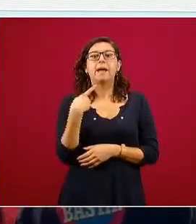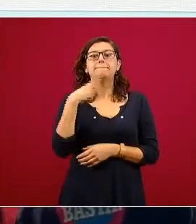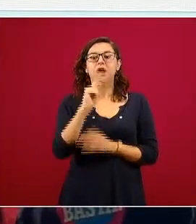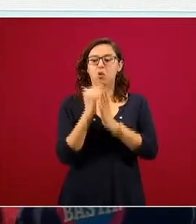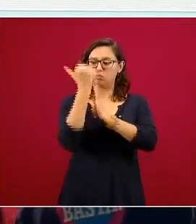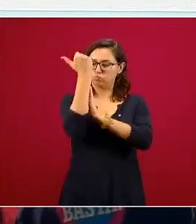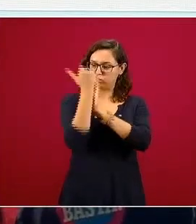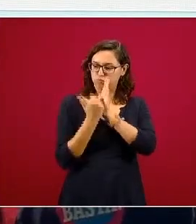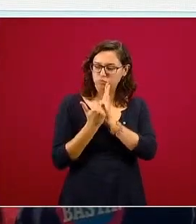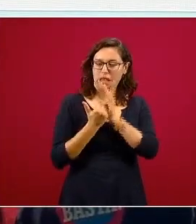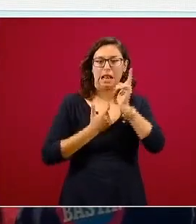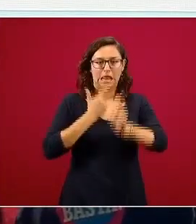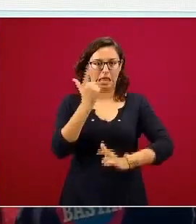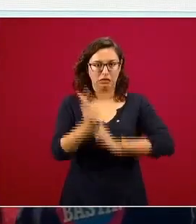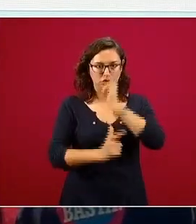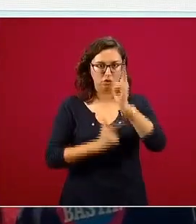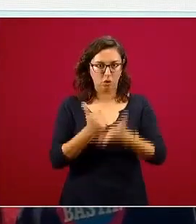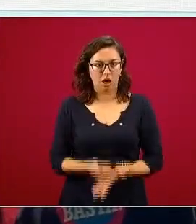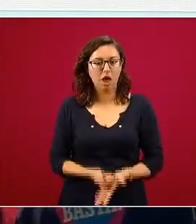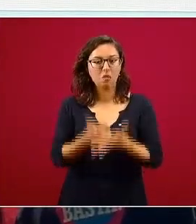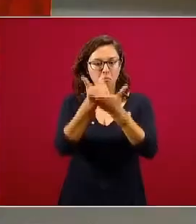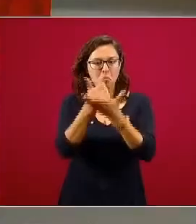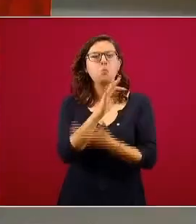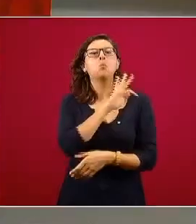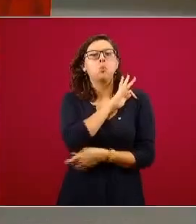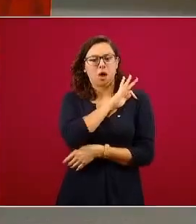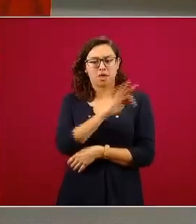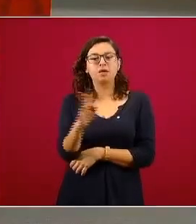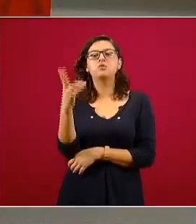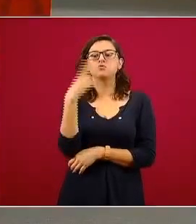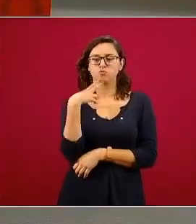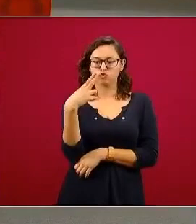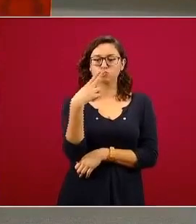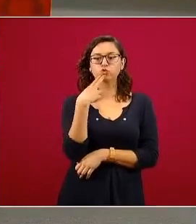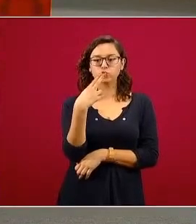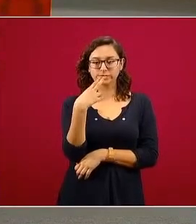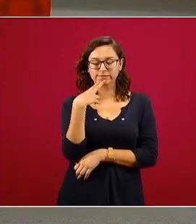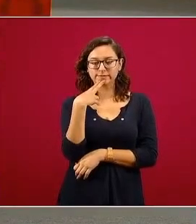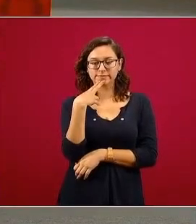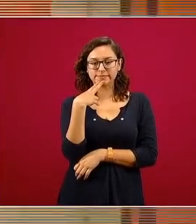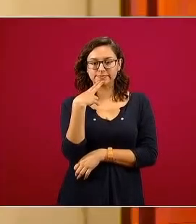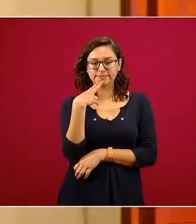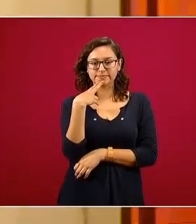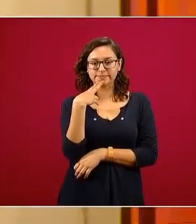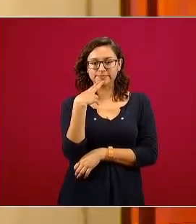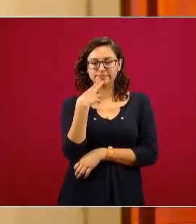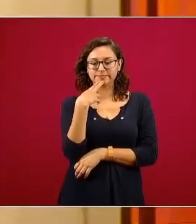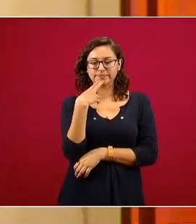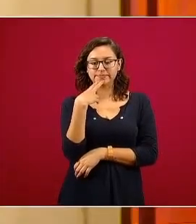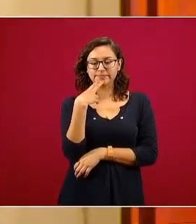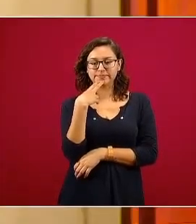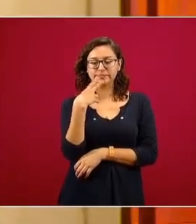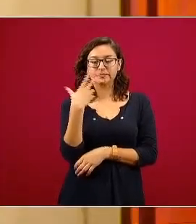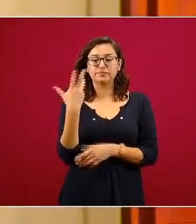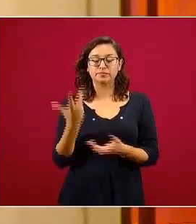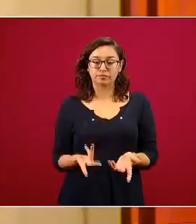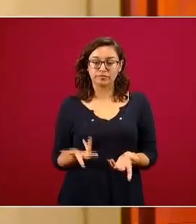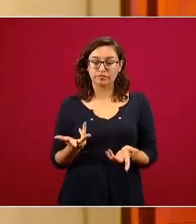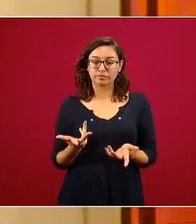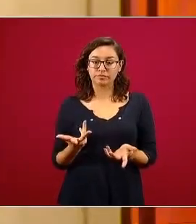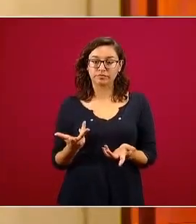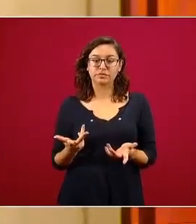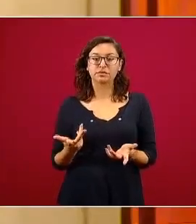otro fármaco que podría ser eficaz. Nuevamente, todo esto determinado